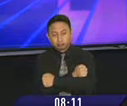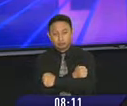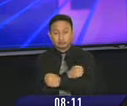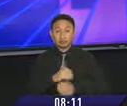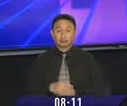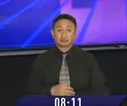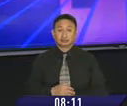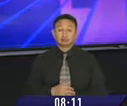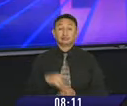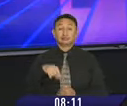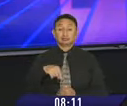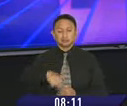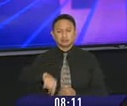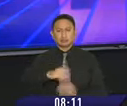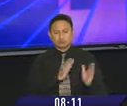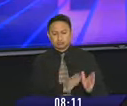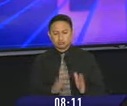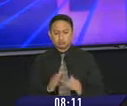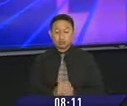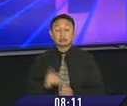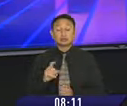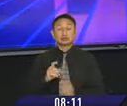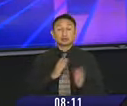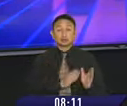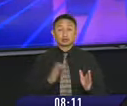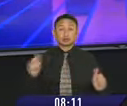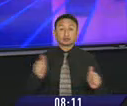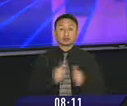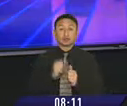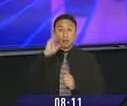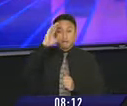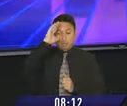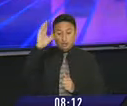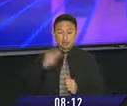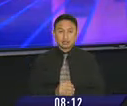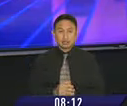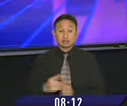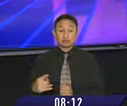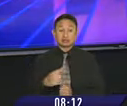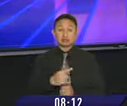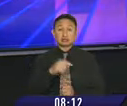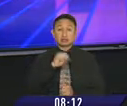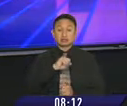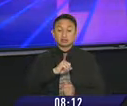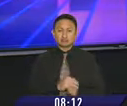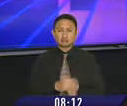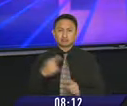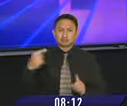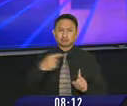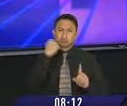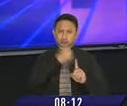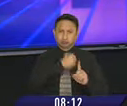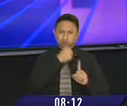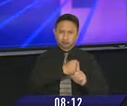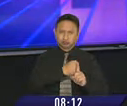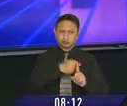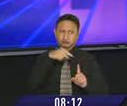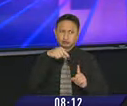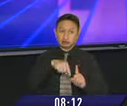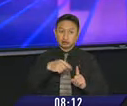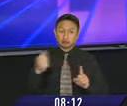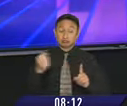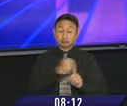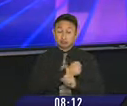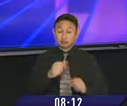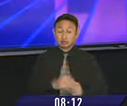también organizarles, porque hay que organizar con la policía y hay que organizarse ellos justamente para luchar y pelear contra estas imágenes